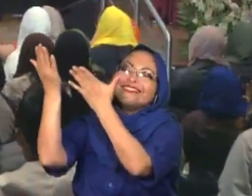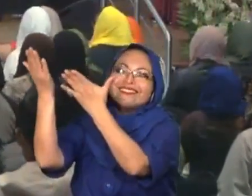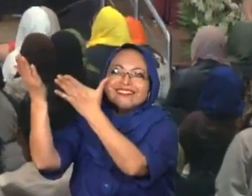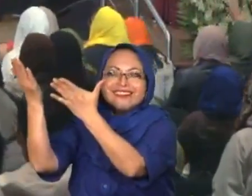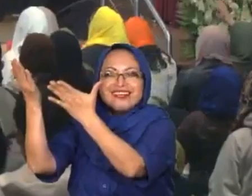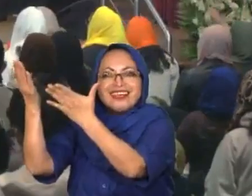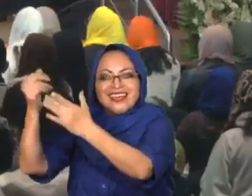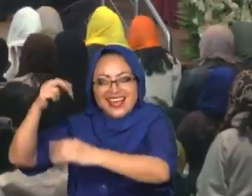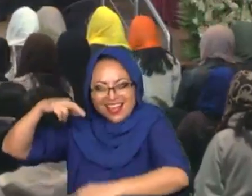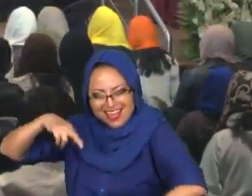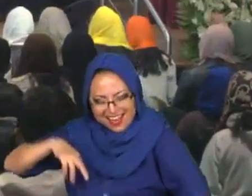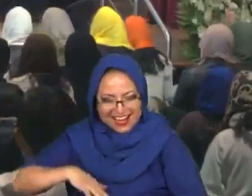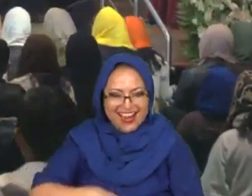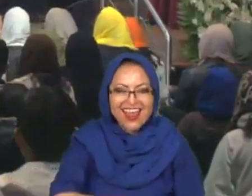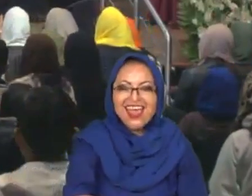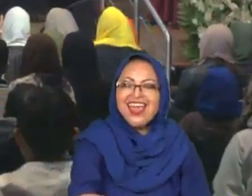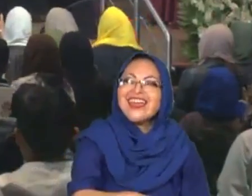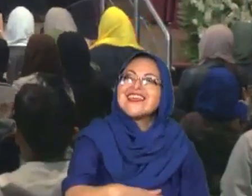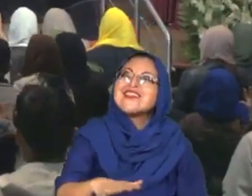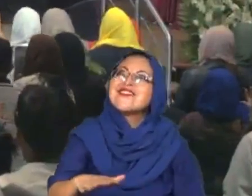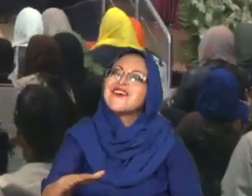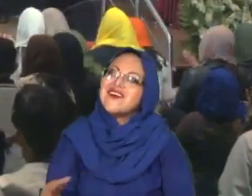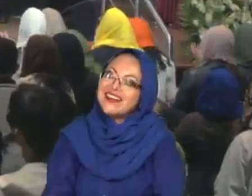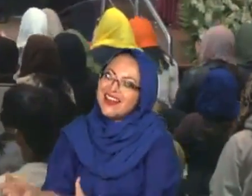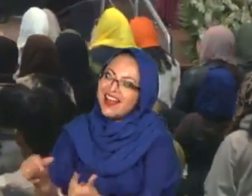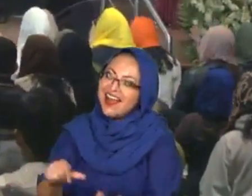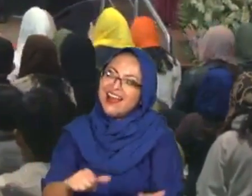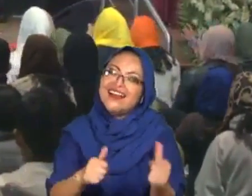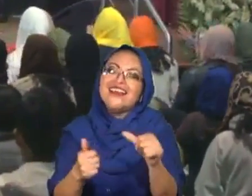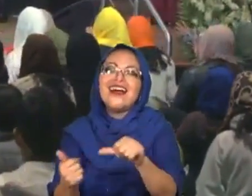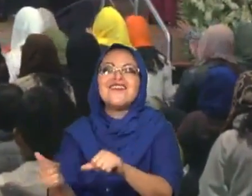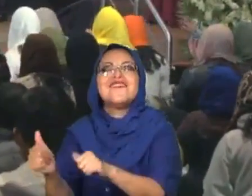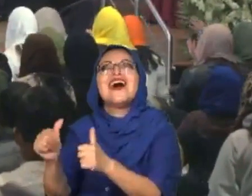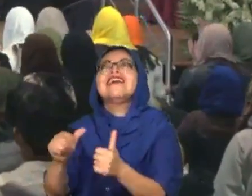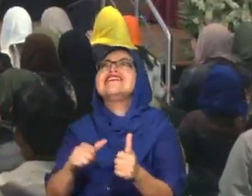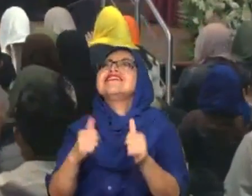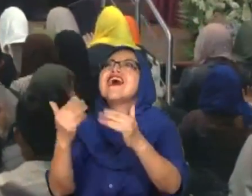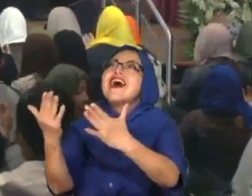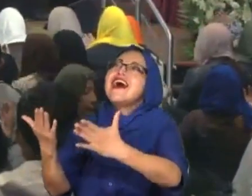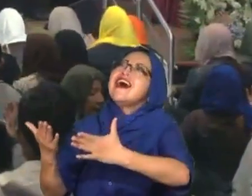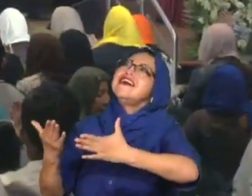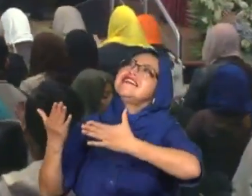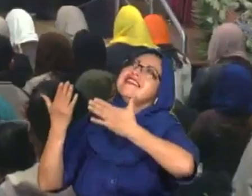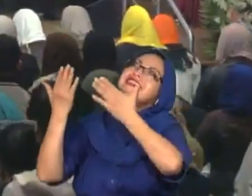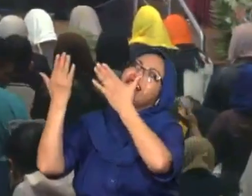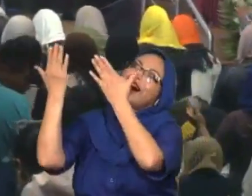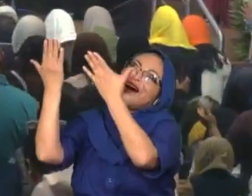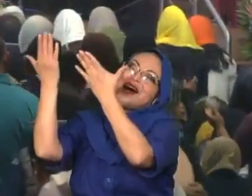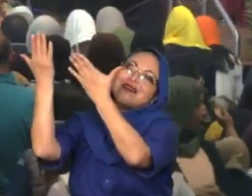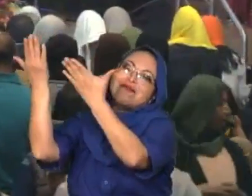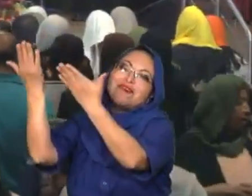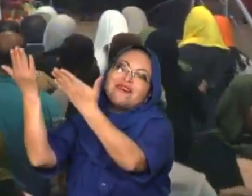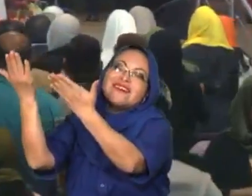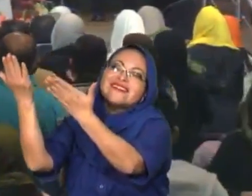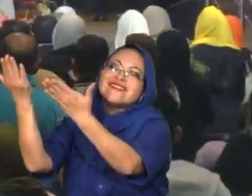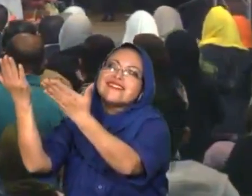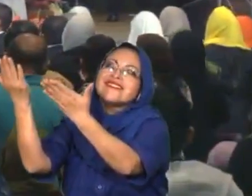honor, el imperio y la alabanza,